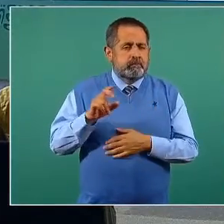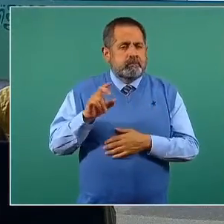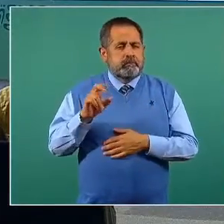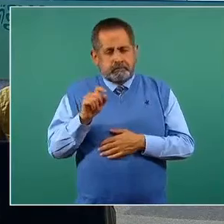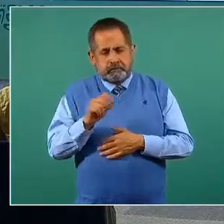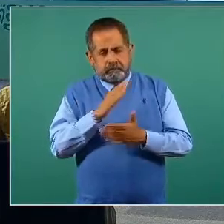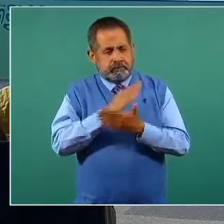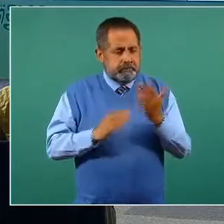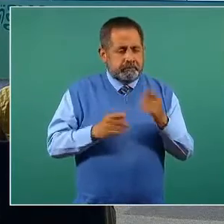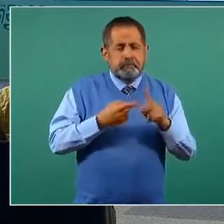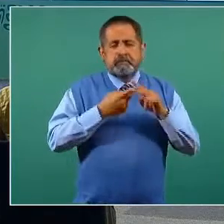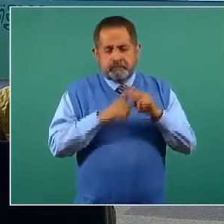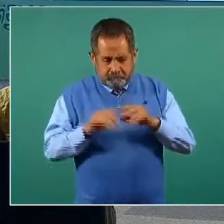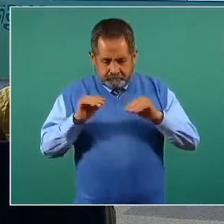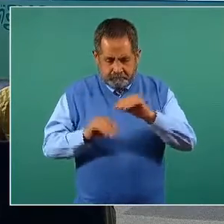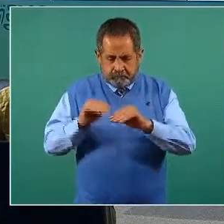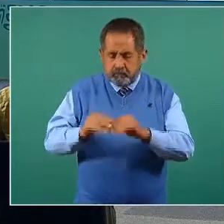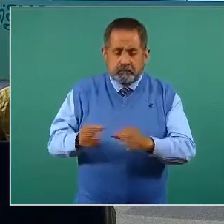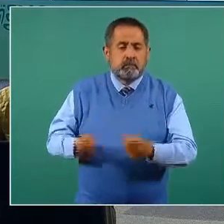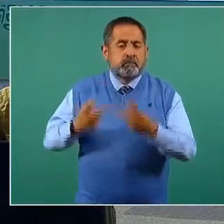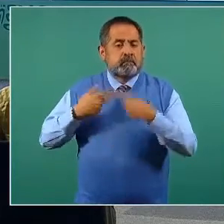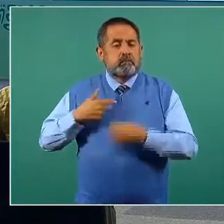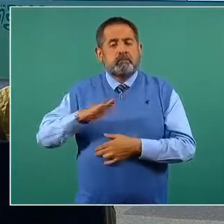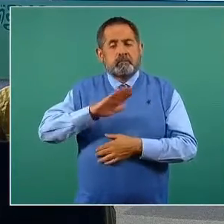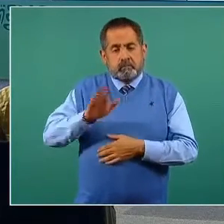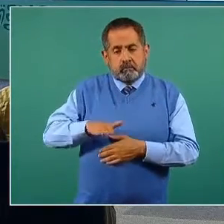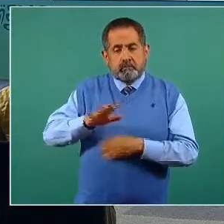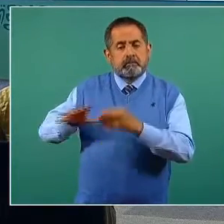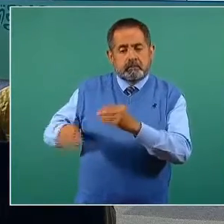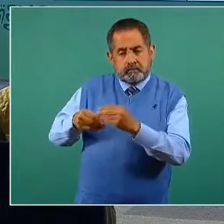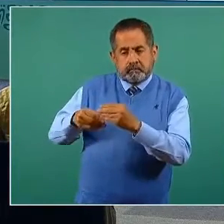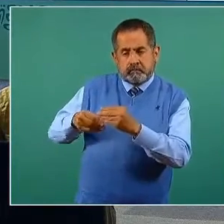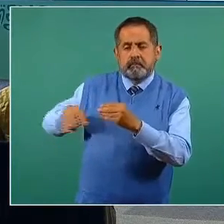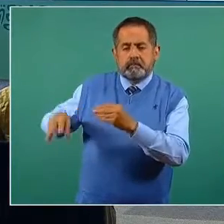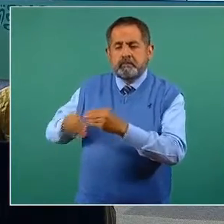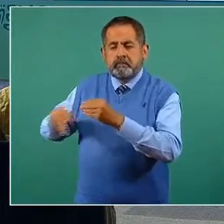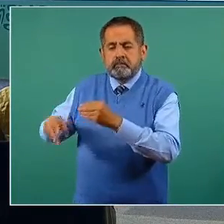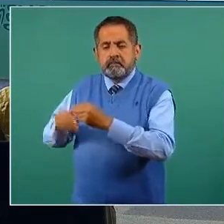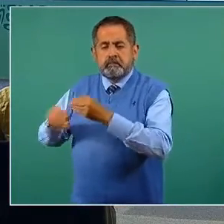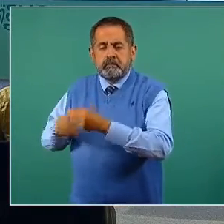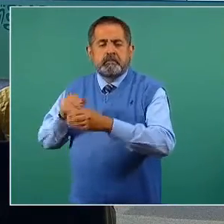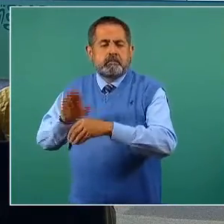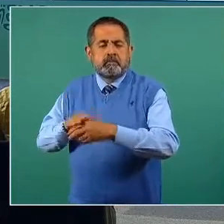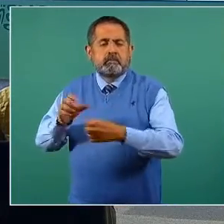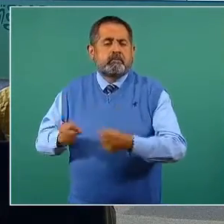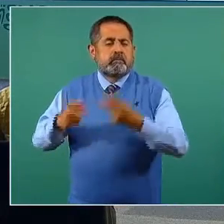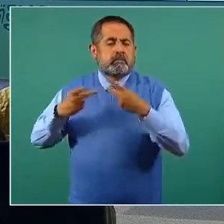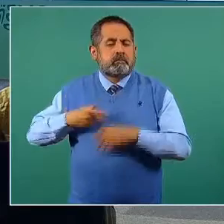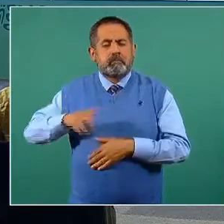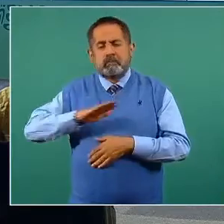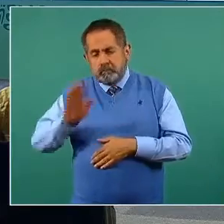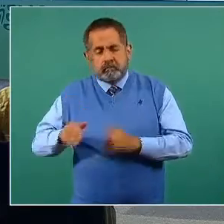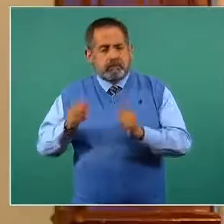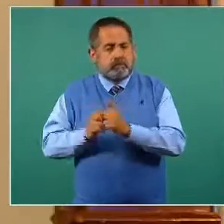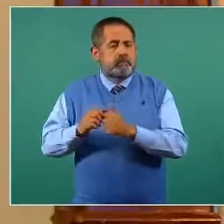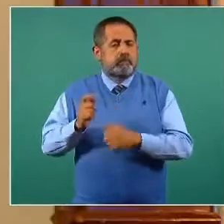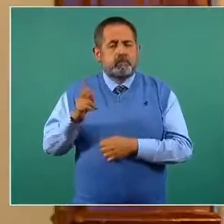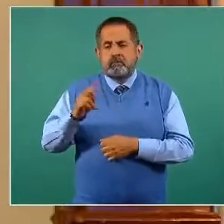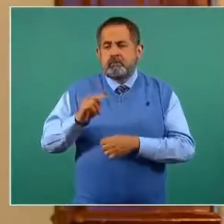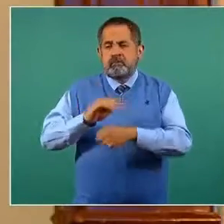lleva a cabo para poder estimar cuántas personas más pudieran haber fallecido a consecuencia de la COVID-19